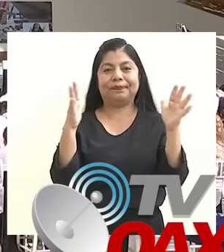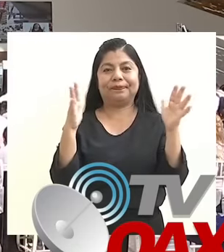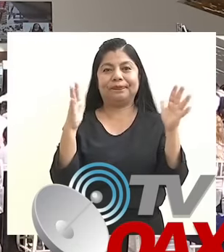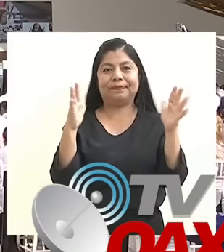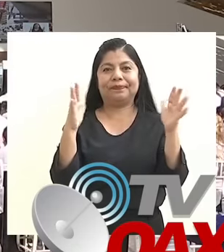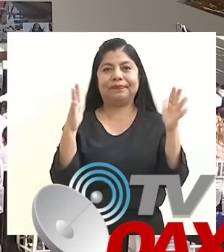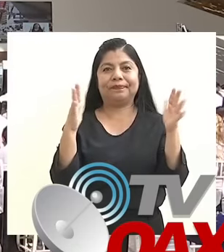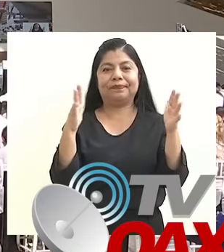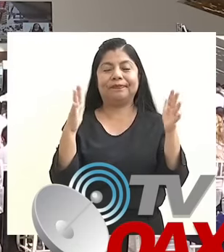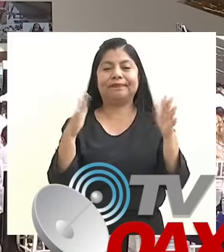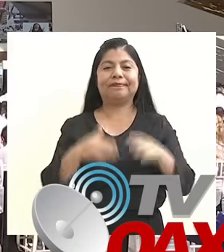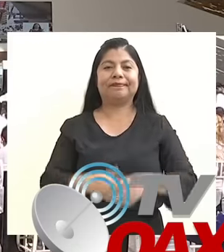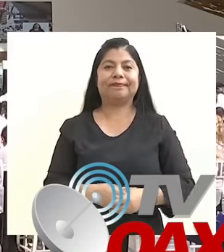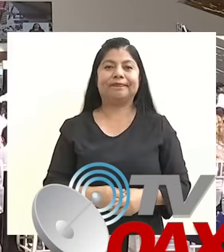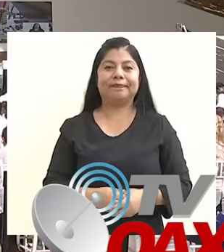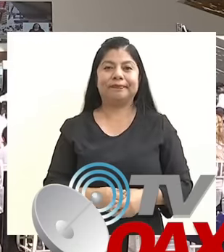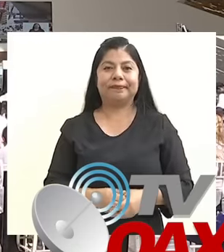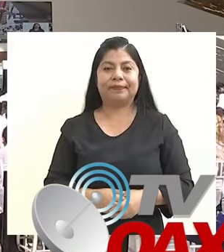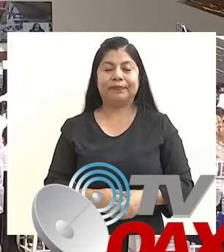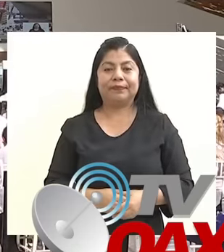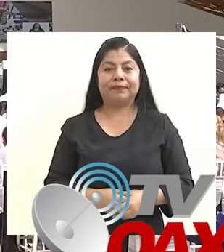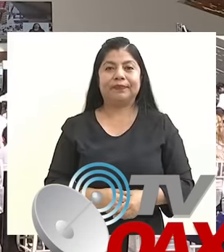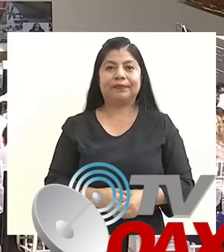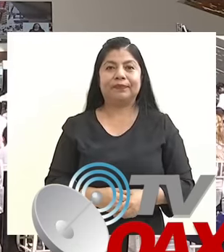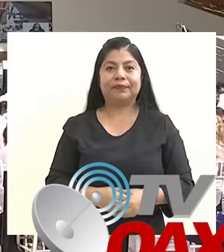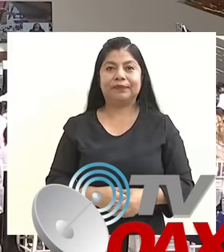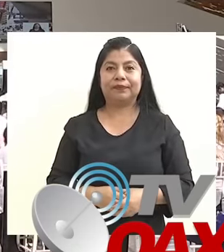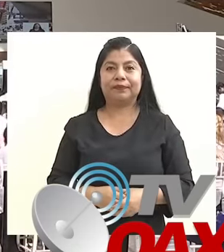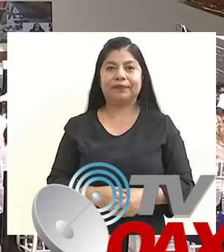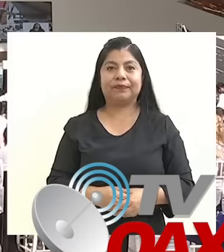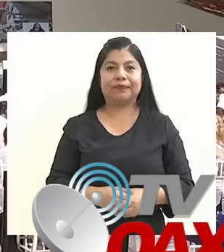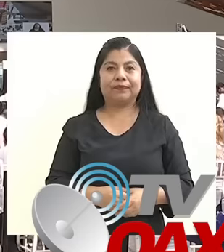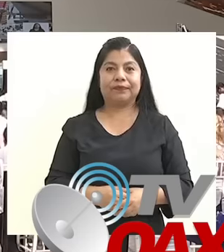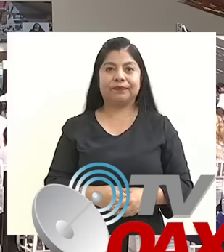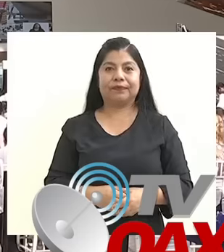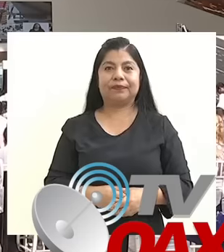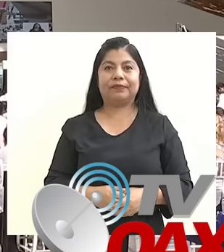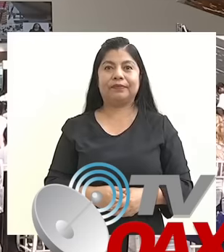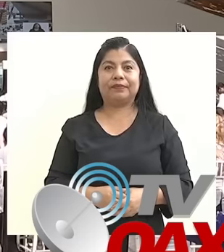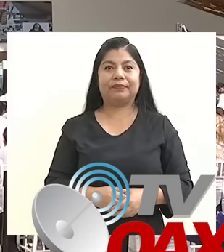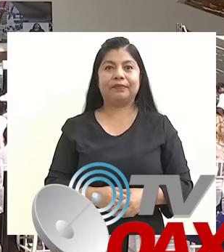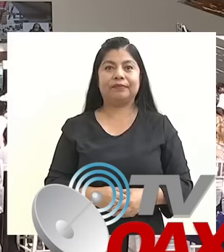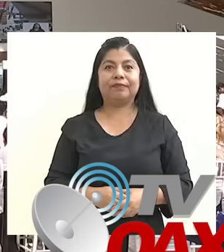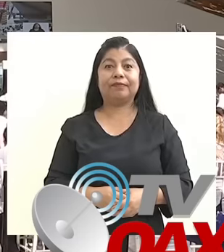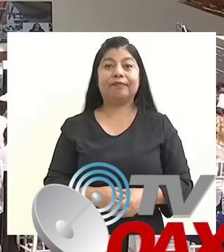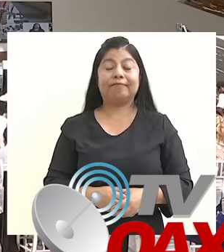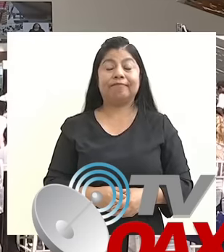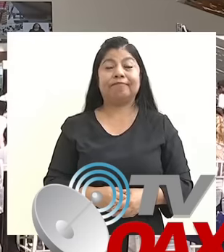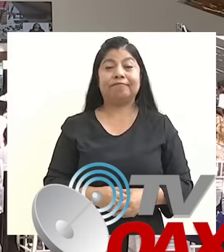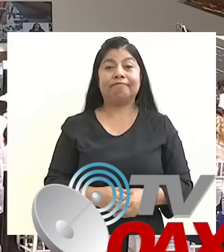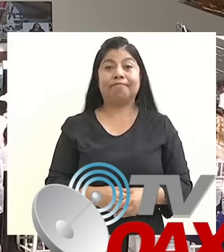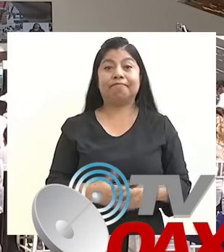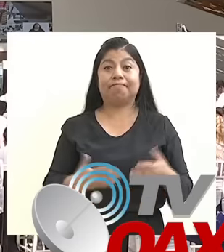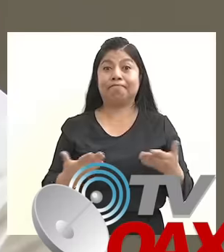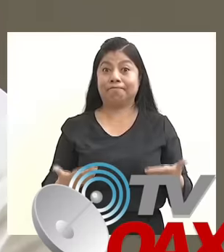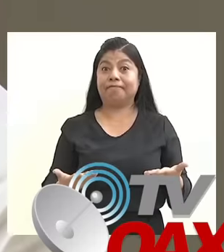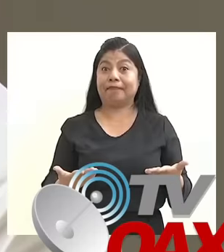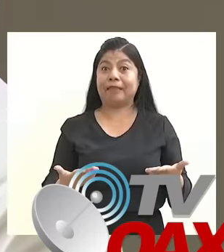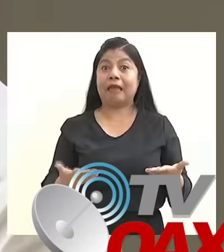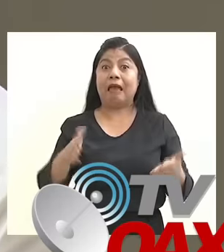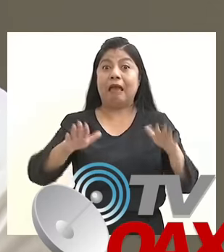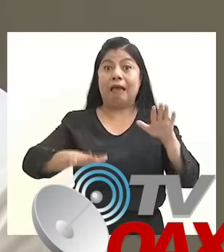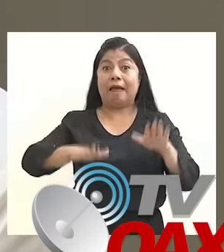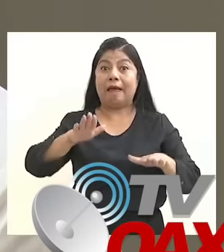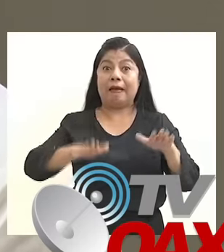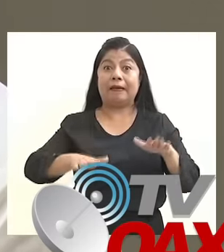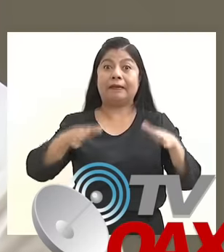Porque lo explicó el general Vallejo, no es fácil conseguir un área